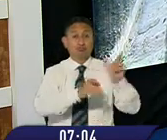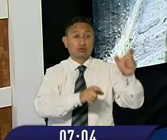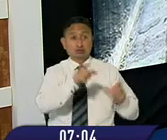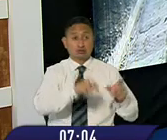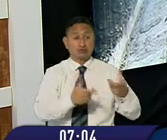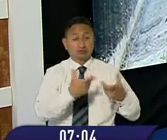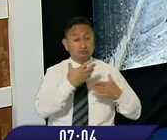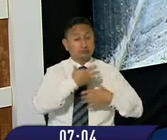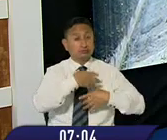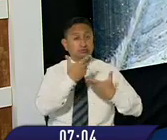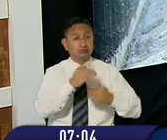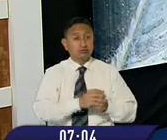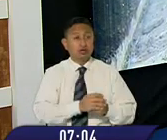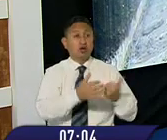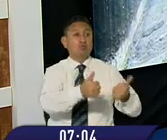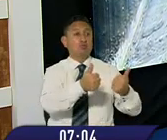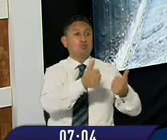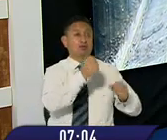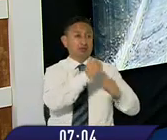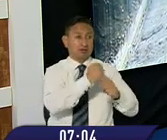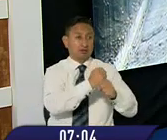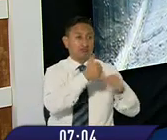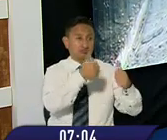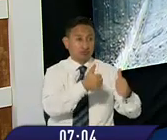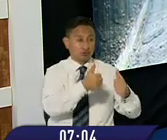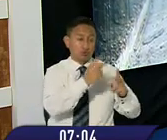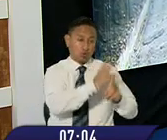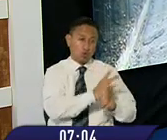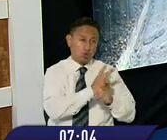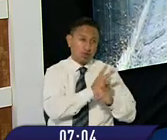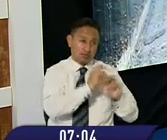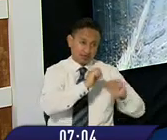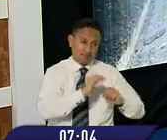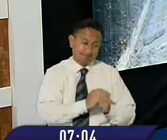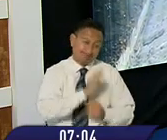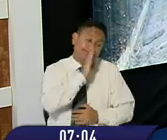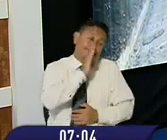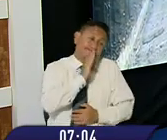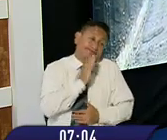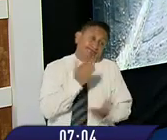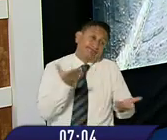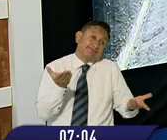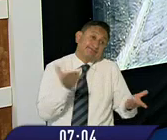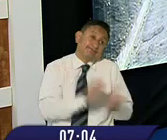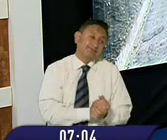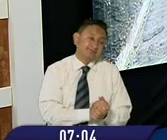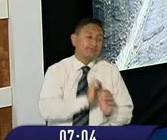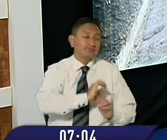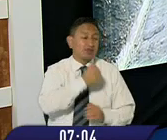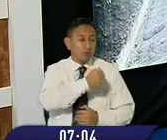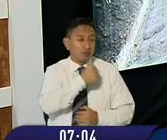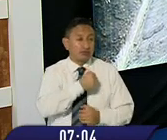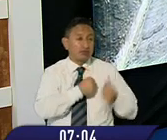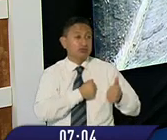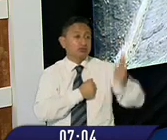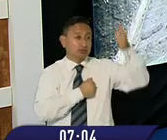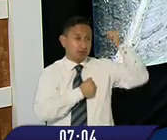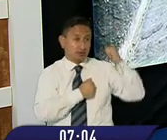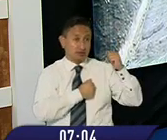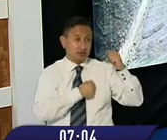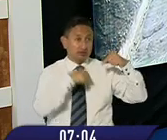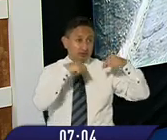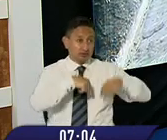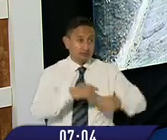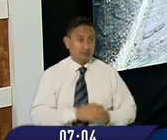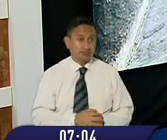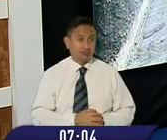poco agresivos. Gran trabajo, Adri. No toca otra que tolerar estos incidentes que se dan con la prensa, que ayer también parte de la prensa